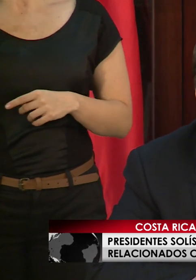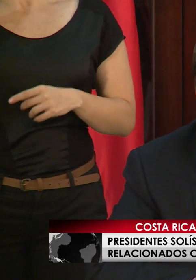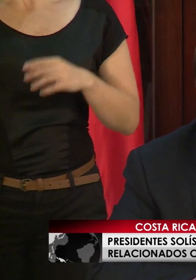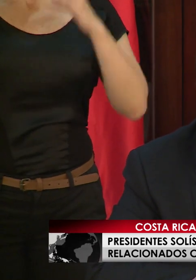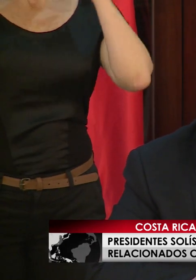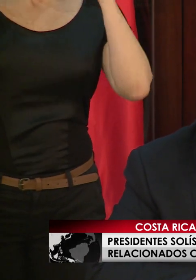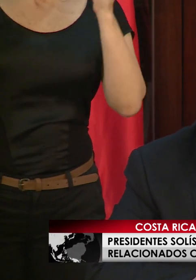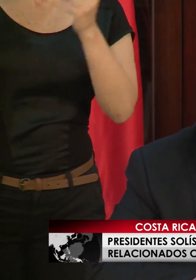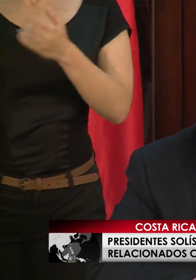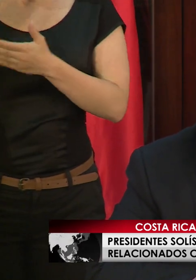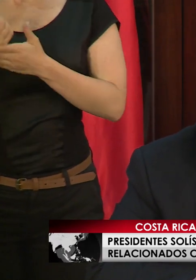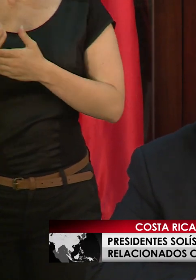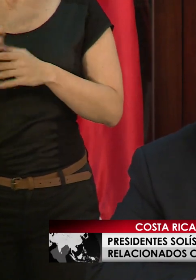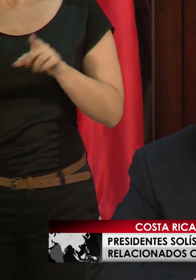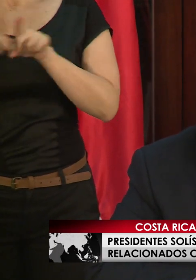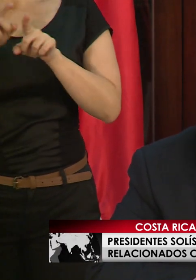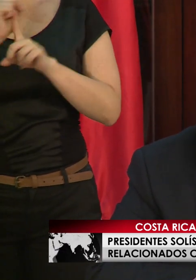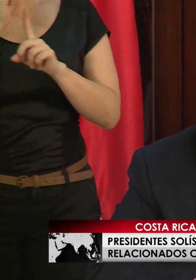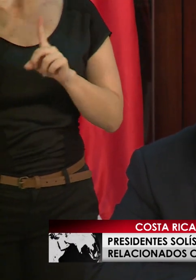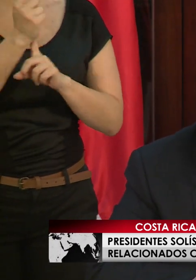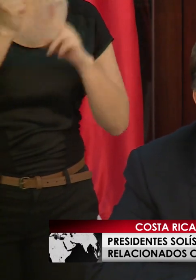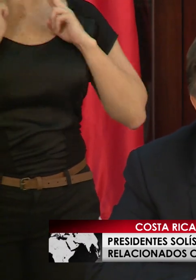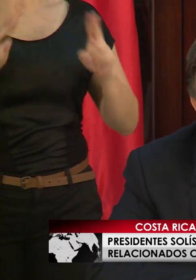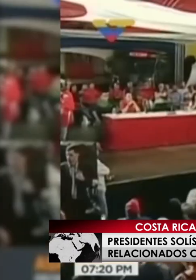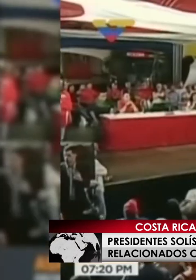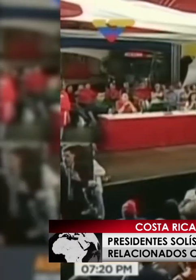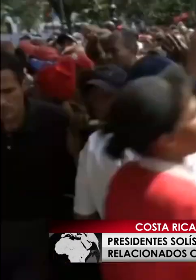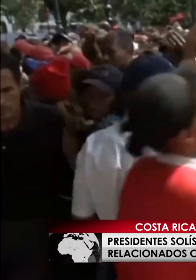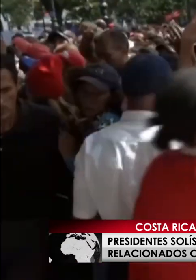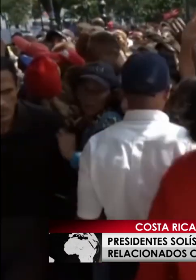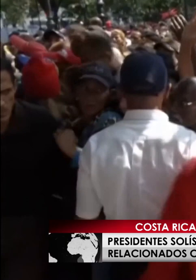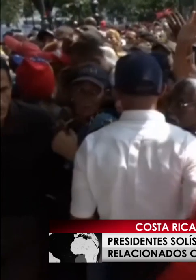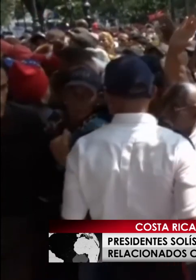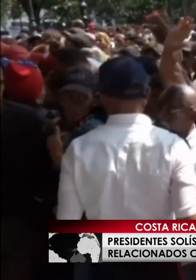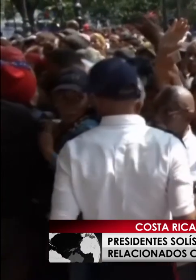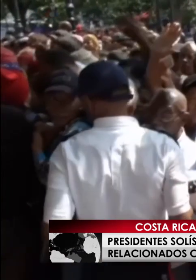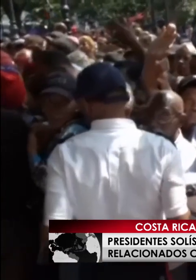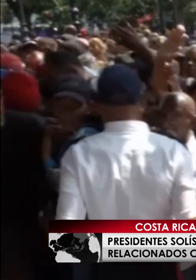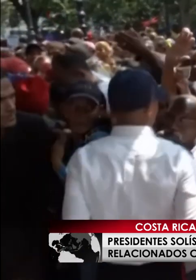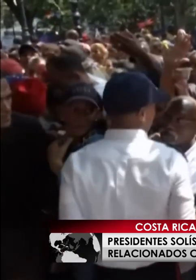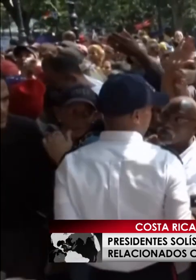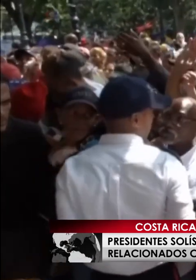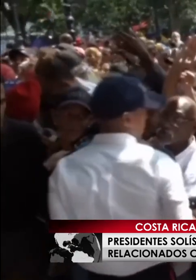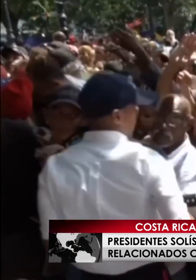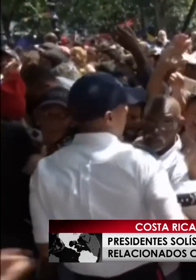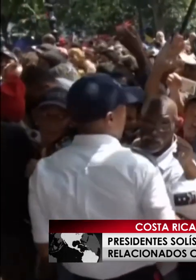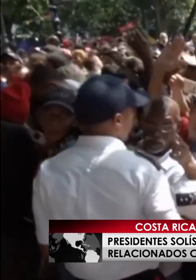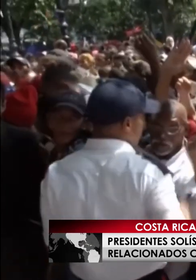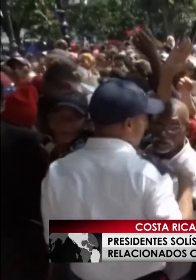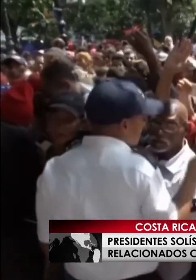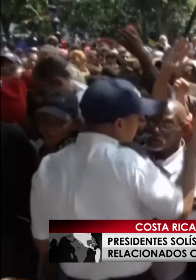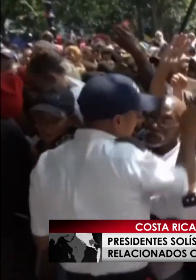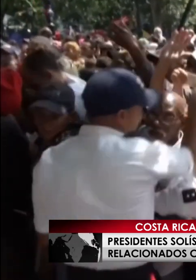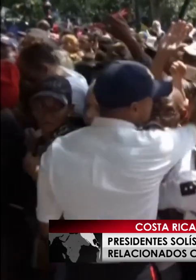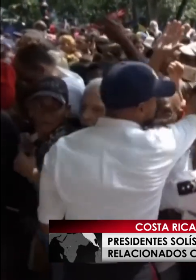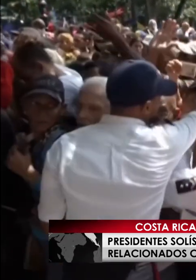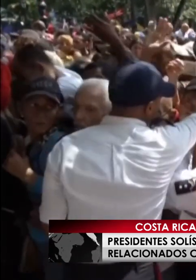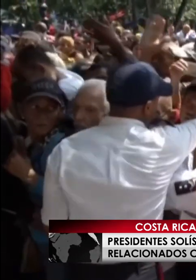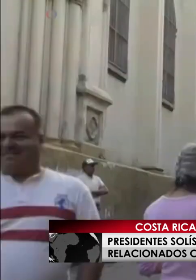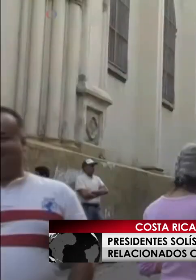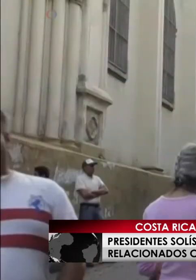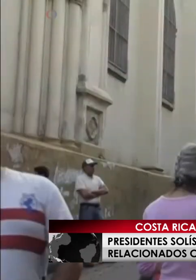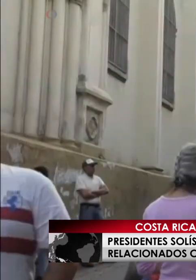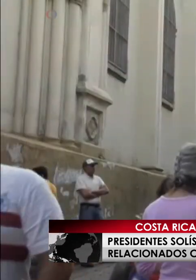económica, sino social y humanitaria. O sea, ante ese sentido, lo conversábamos un poco en la reunión, nuestros países, ante el llamado que ha hecho Naciones